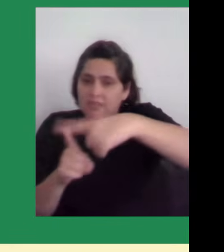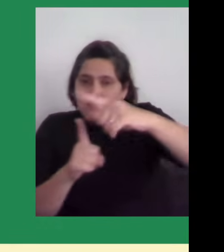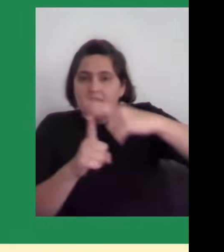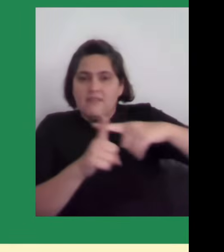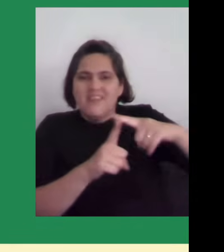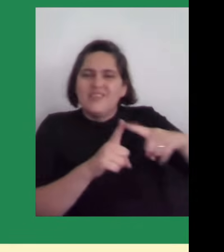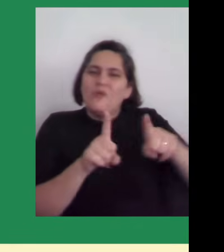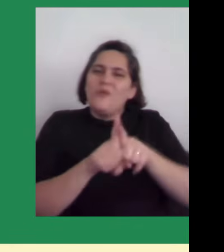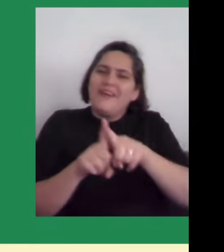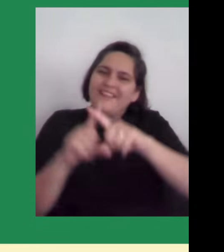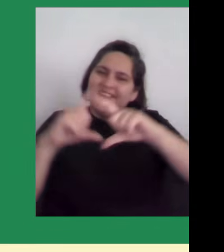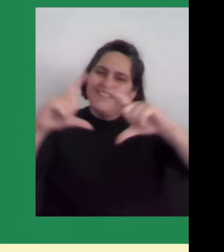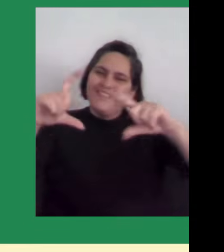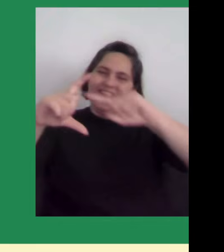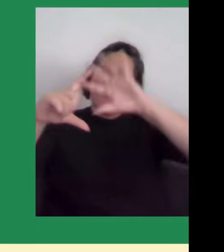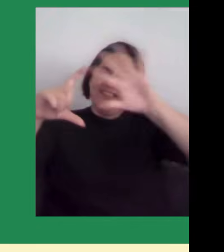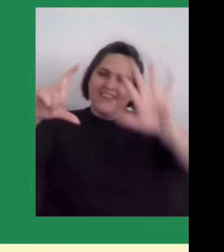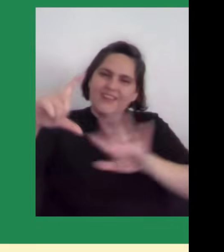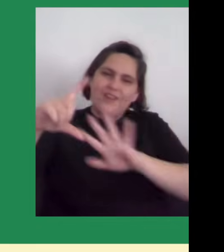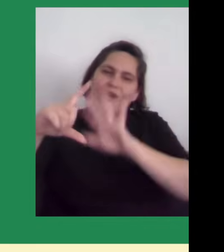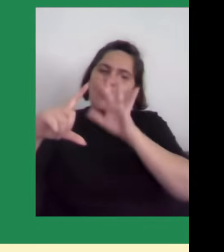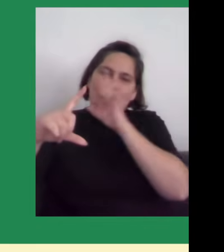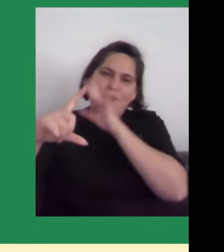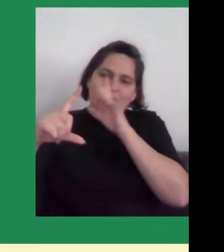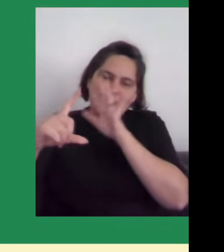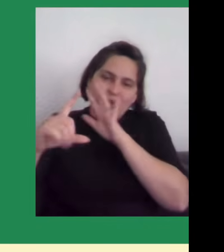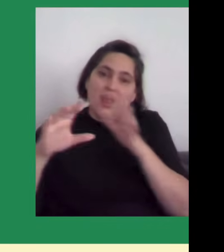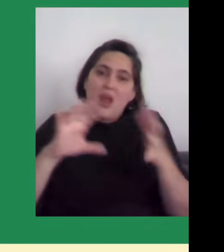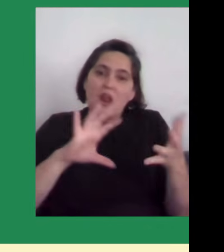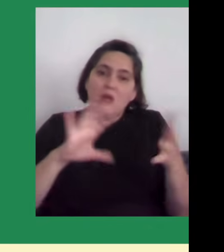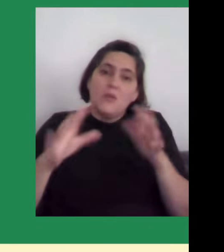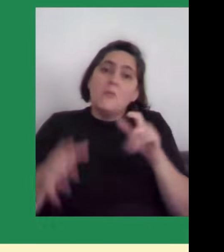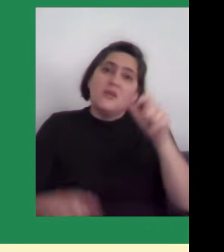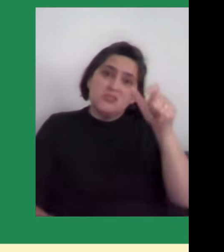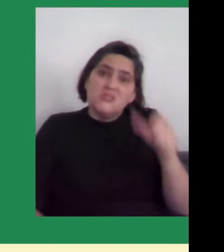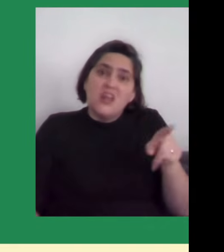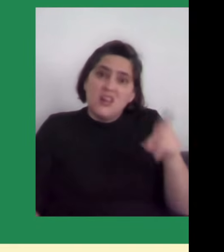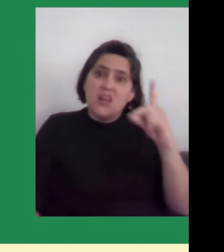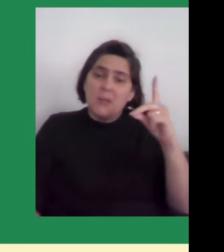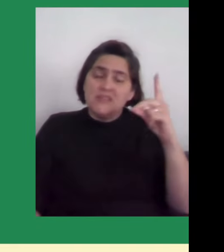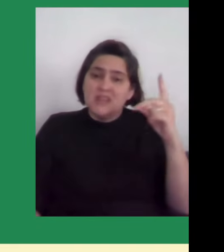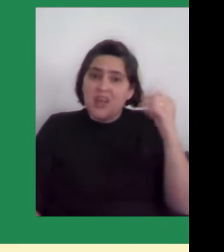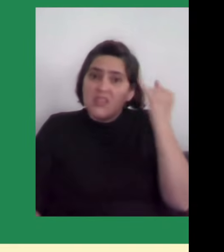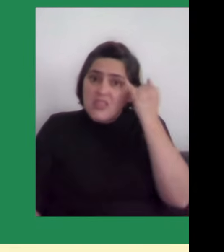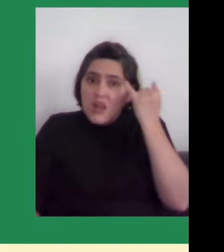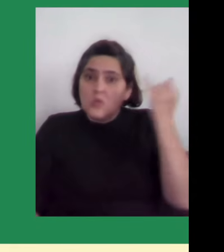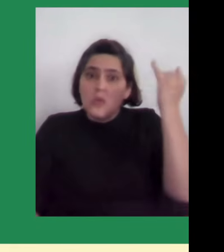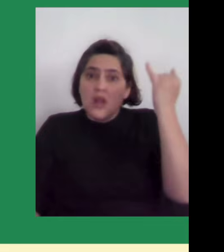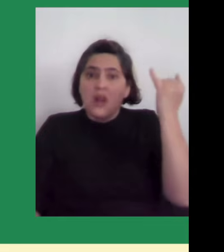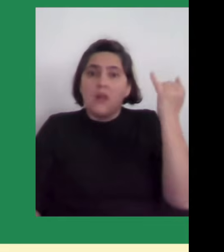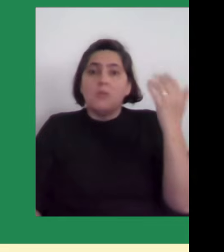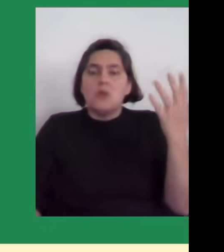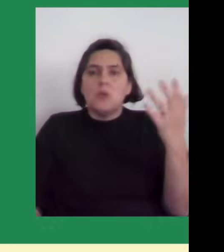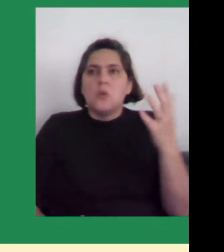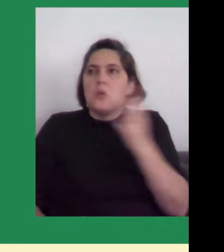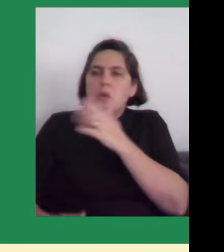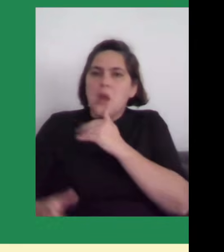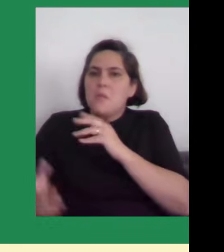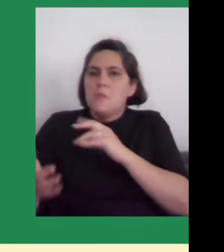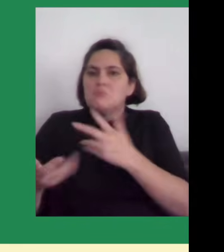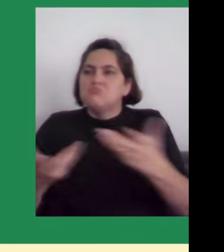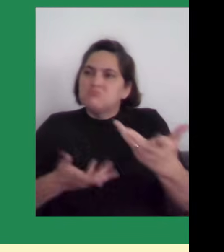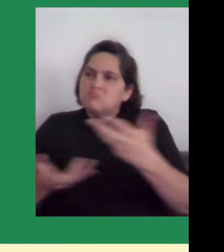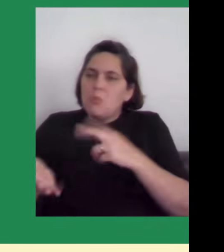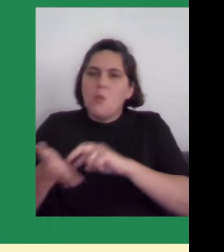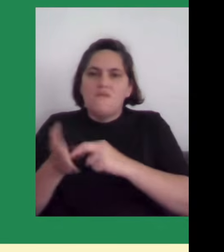ser que esta persona autista tenga una discapacidad intelectual, pero que no tenga ninguna dificultad en la interacción social, que no tenga